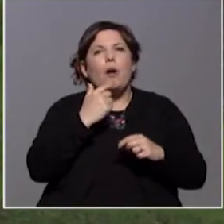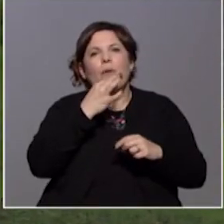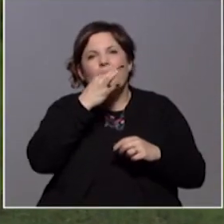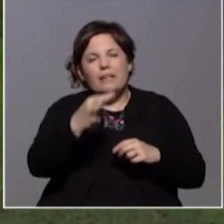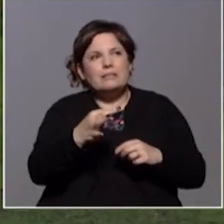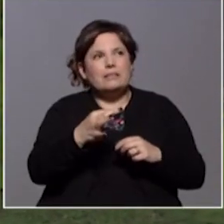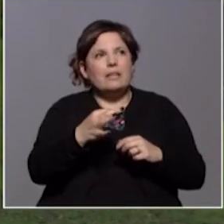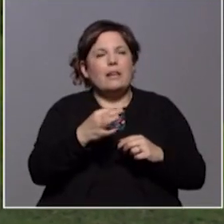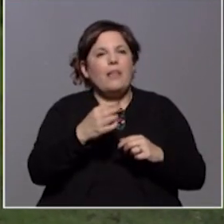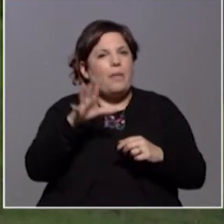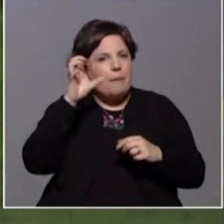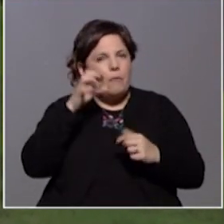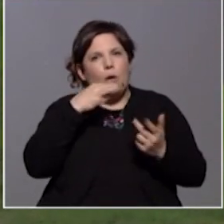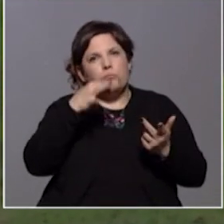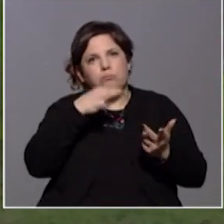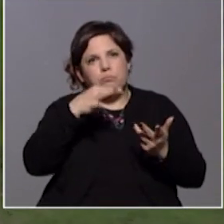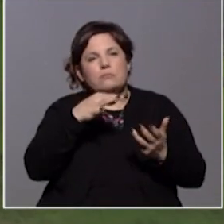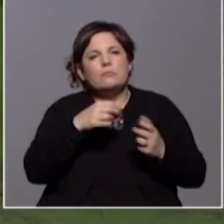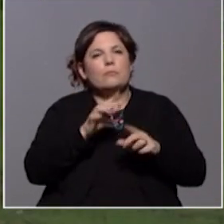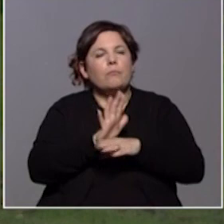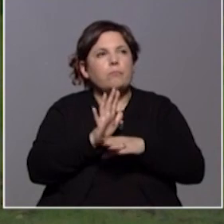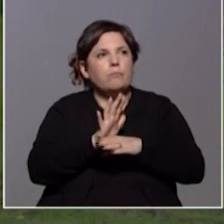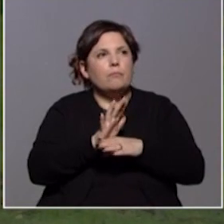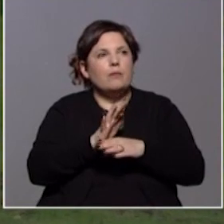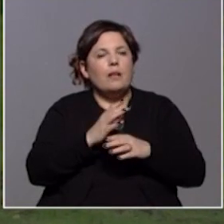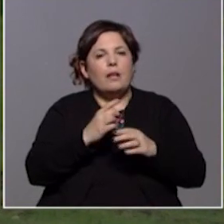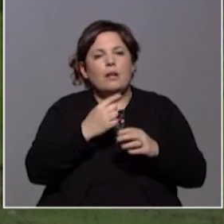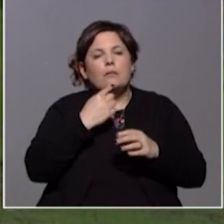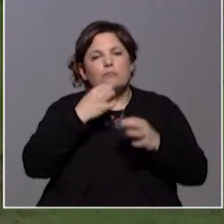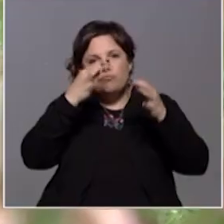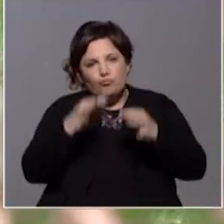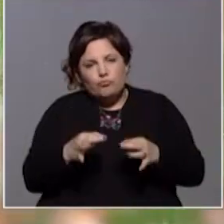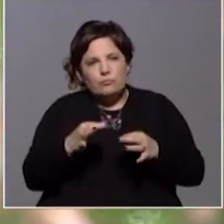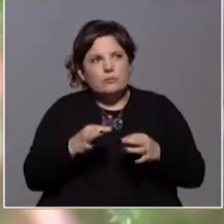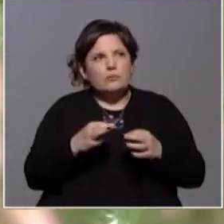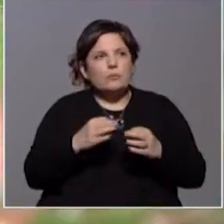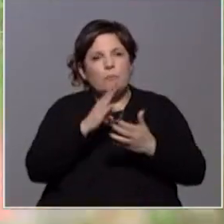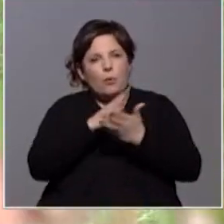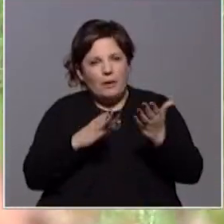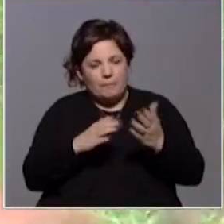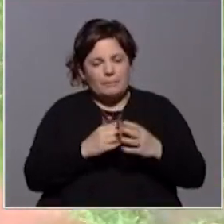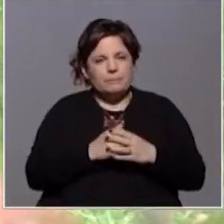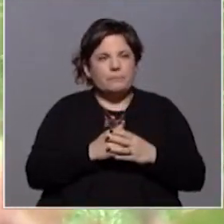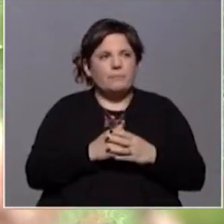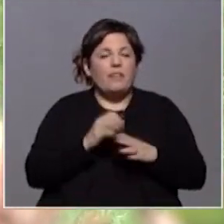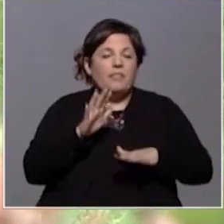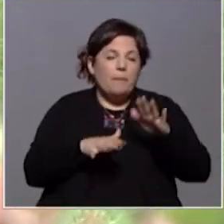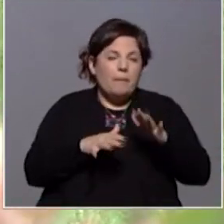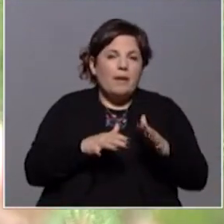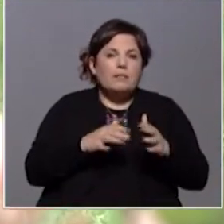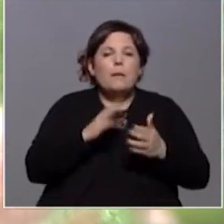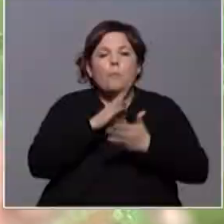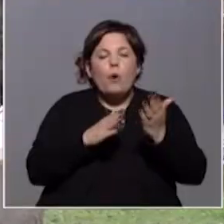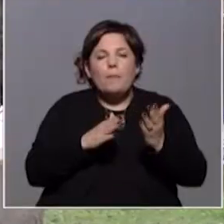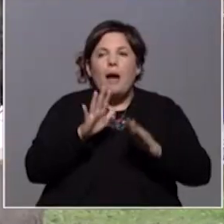decir, de memoria y con la acentuación adecuada, diríamos, un poema. Depende cómo sea el